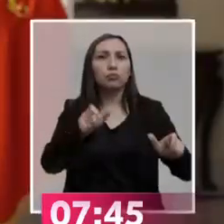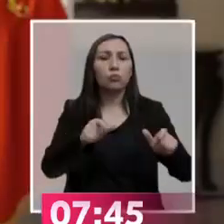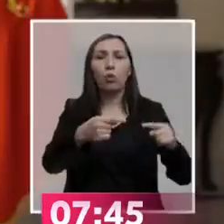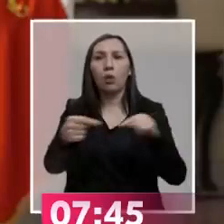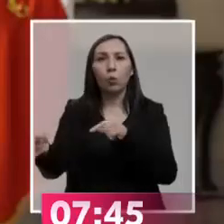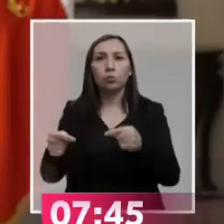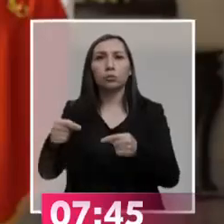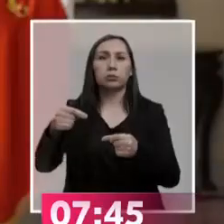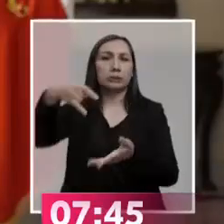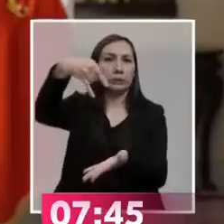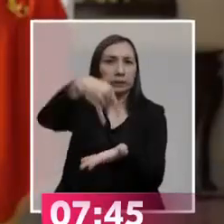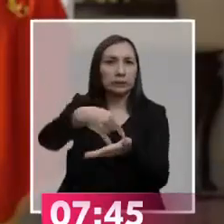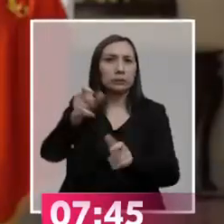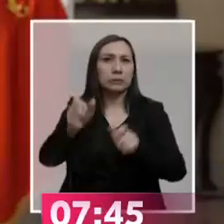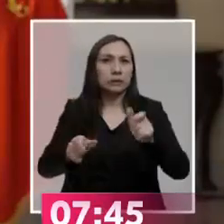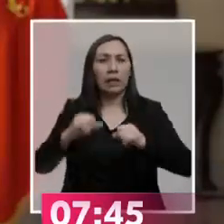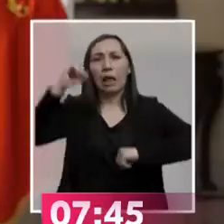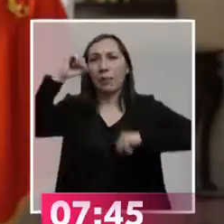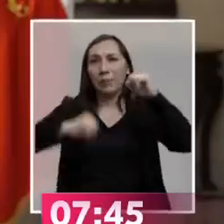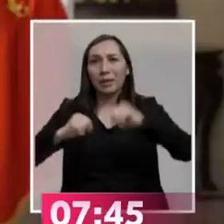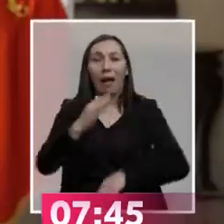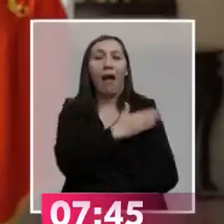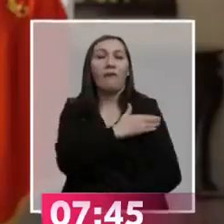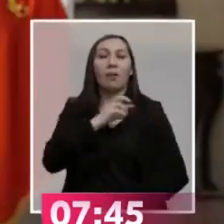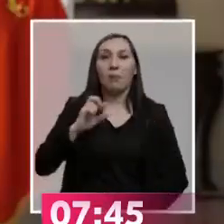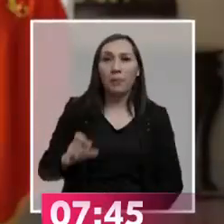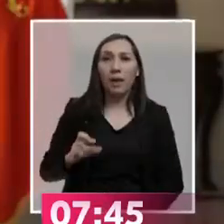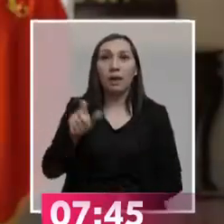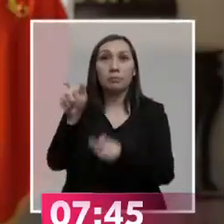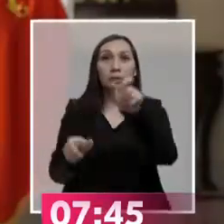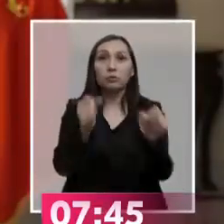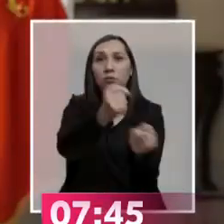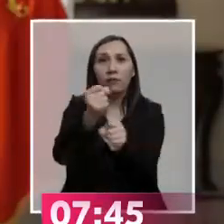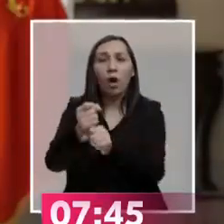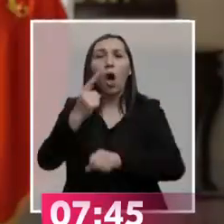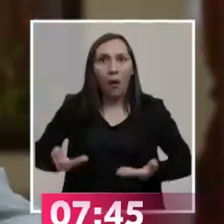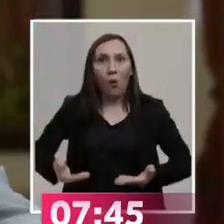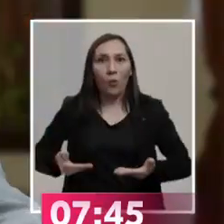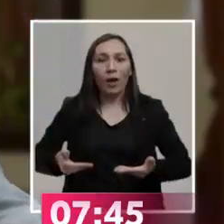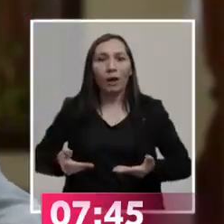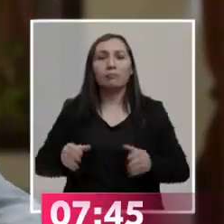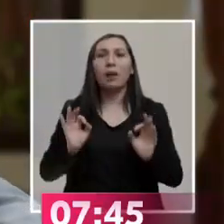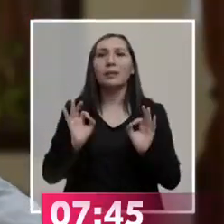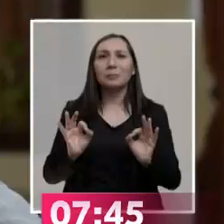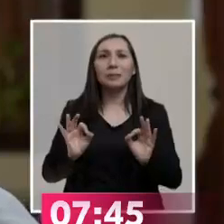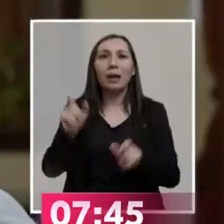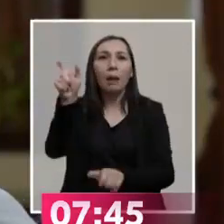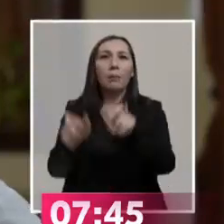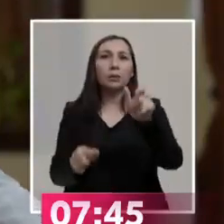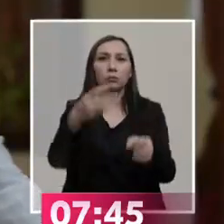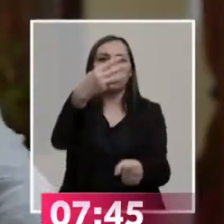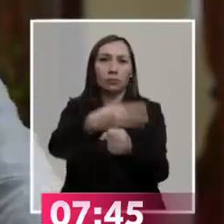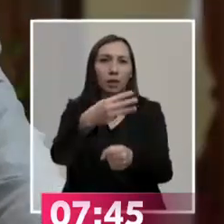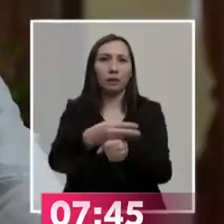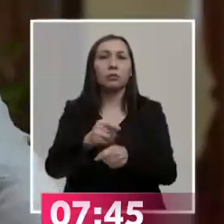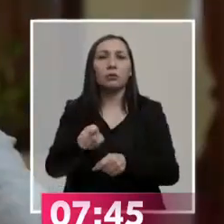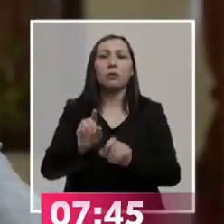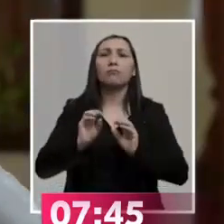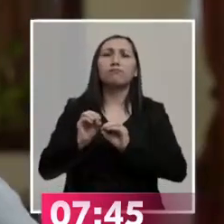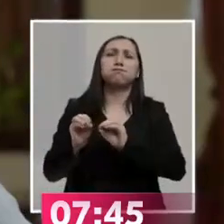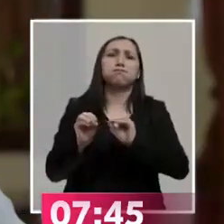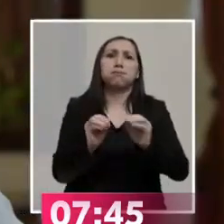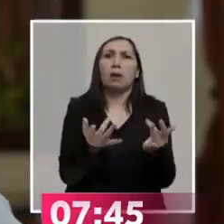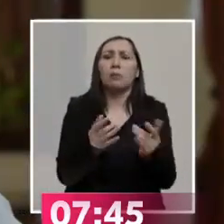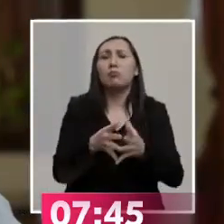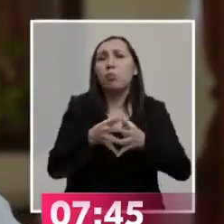a negociar. Está obligado a hacer pactos con distintos sectores para poder impulsar su agenda. Ya la Asociación de AFP